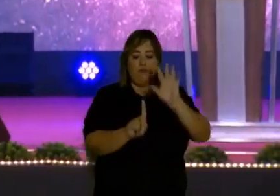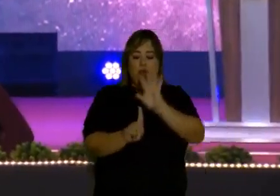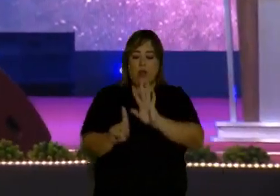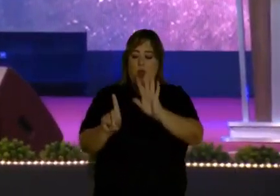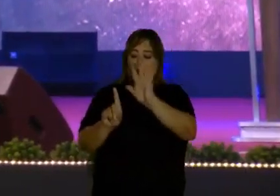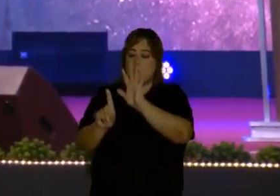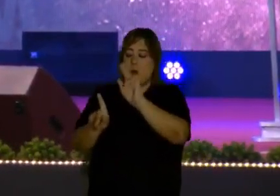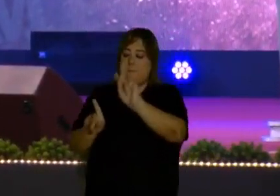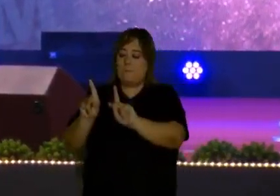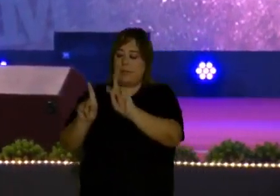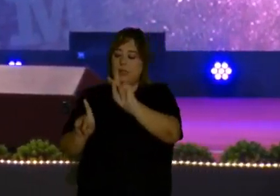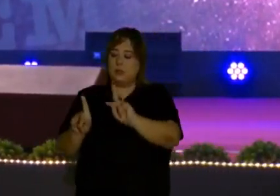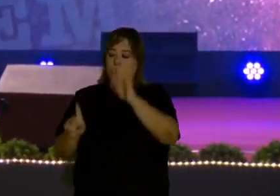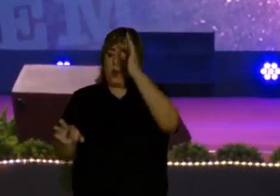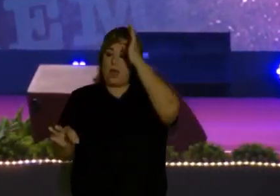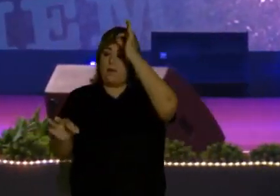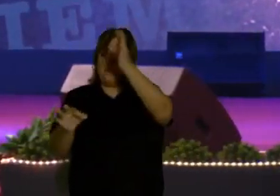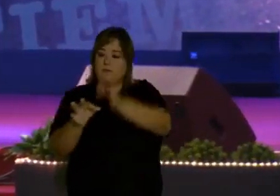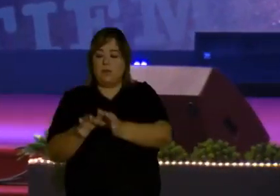siguiendo.